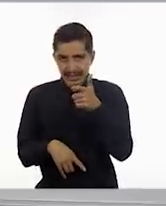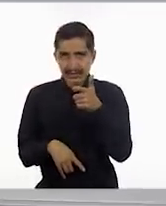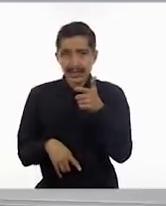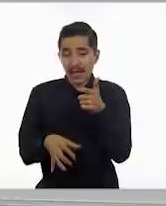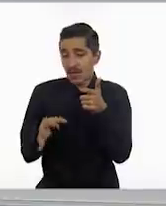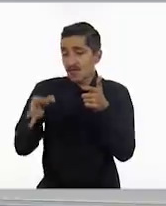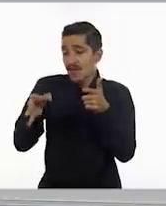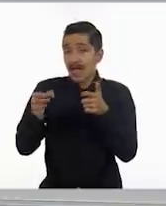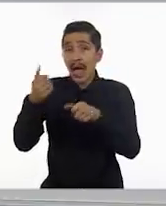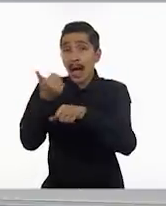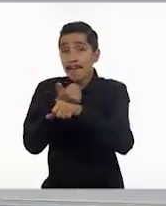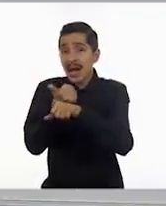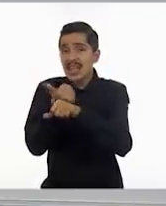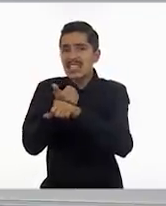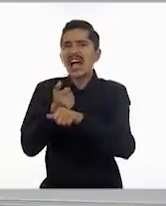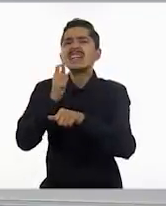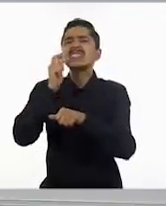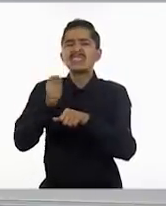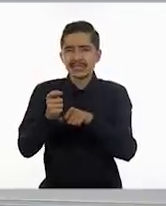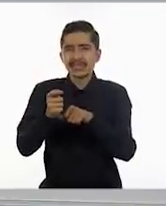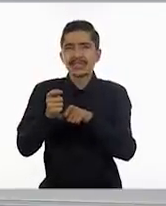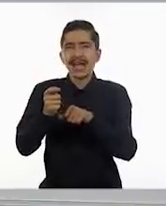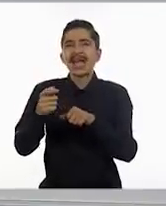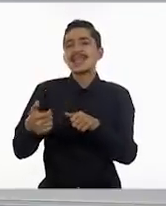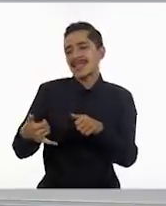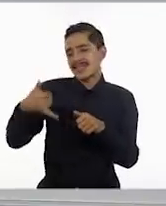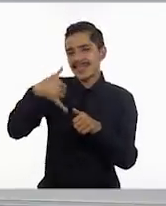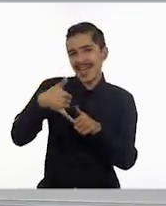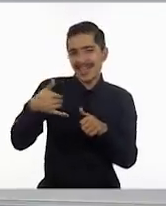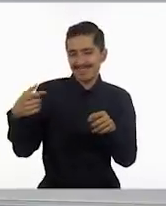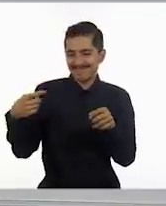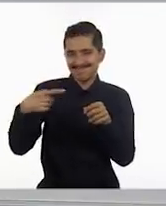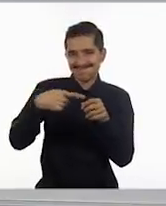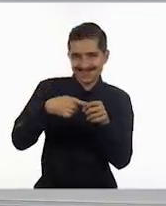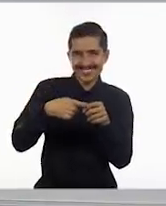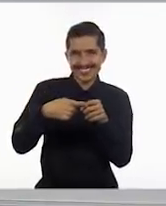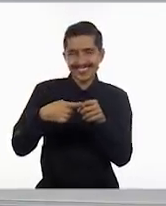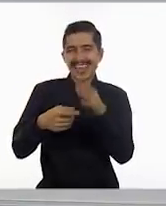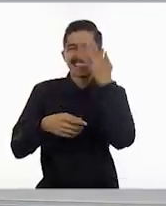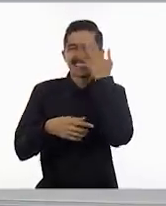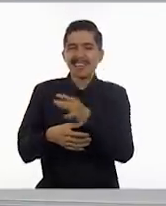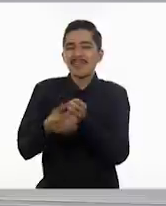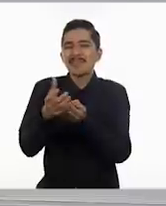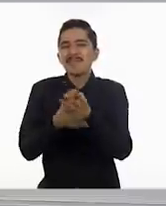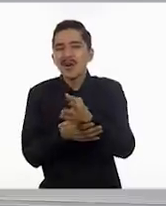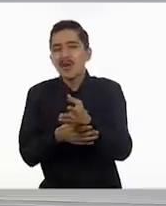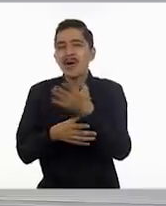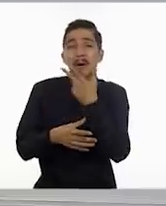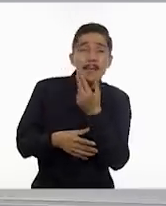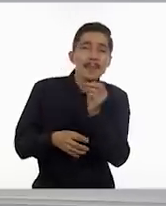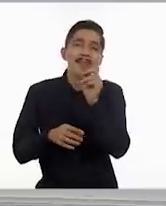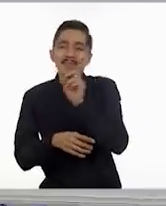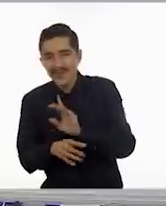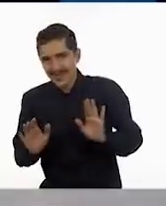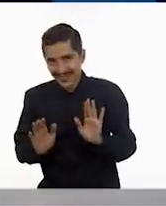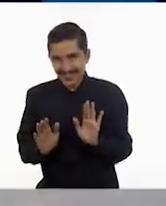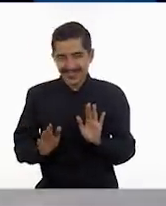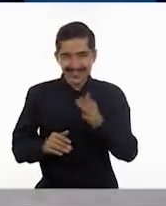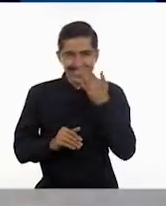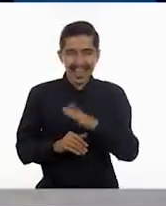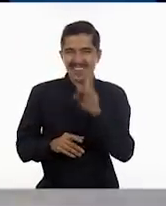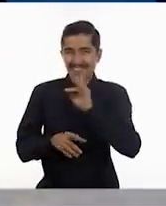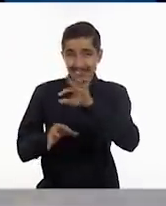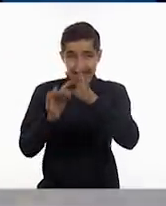una ficha amarilla, estaría aportando un cromosoma Y. Y ya de esa manera sabríamos si es niña o niño. Muy bien.